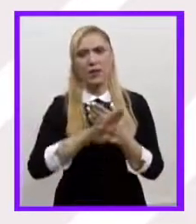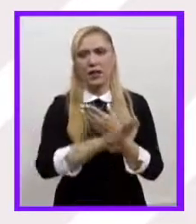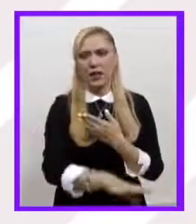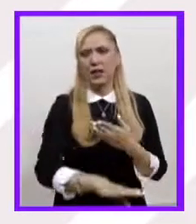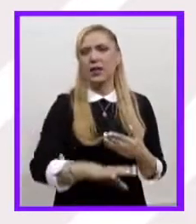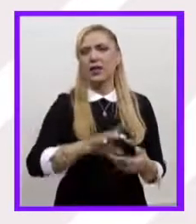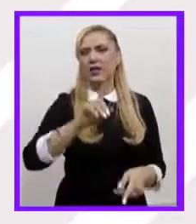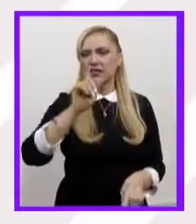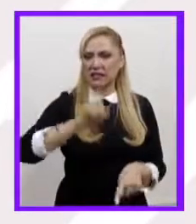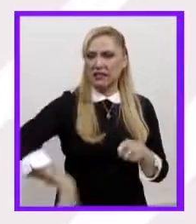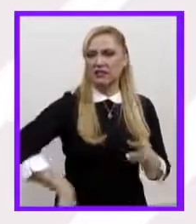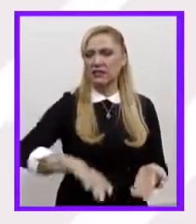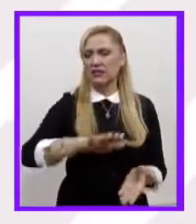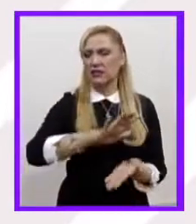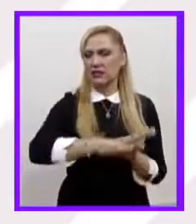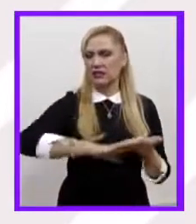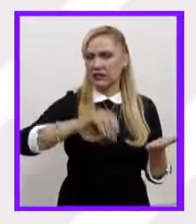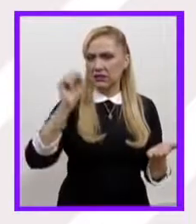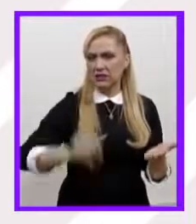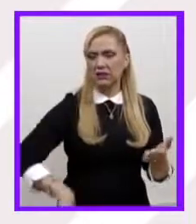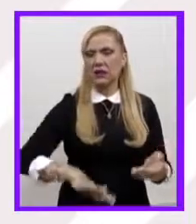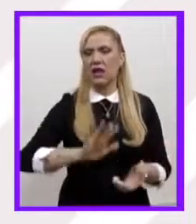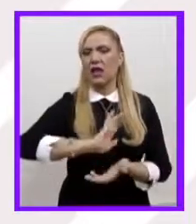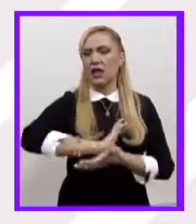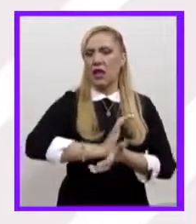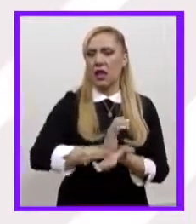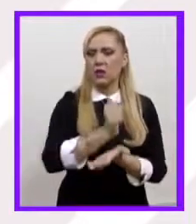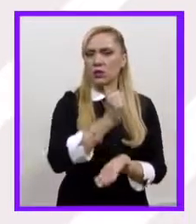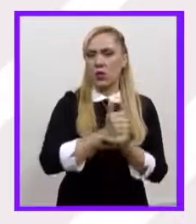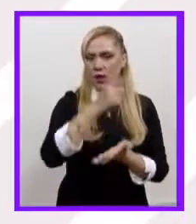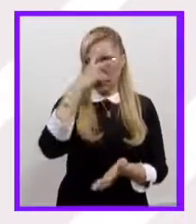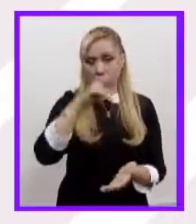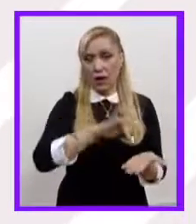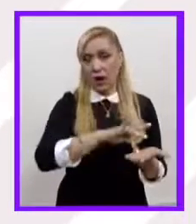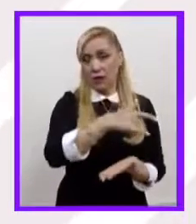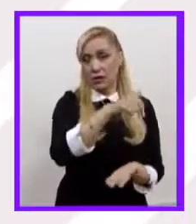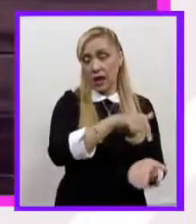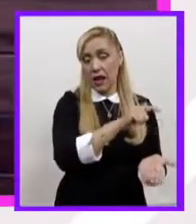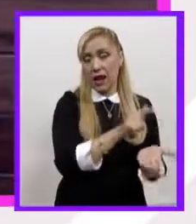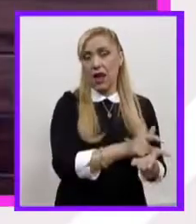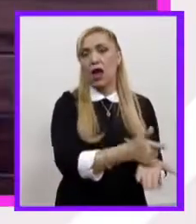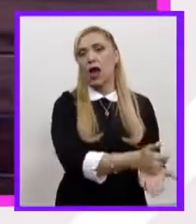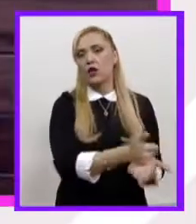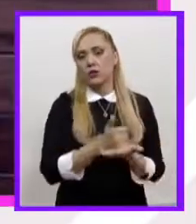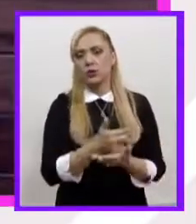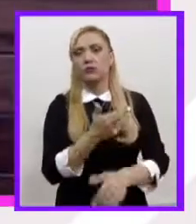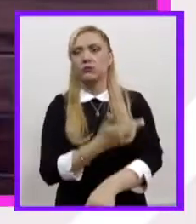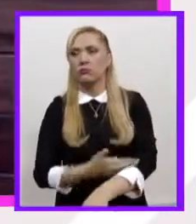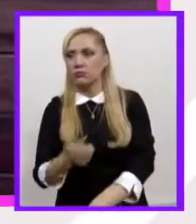la discriminación en la Ciudad de México, nos da trámites, nos da también